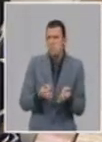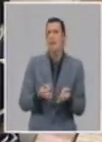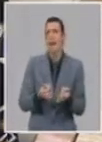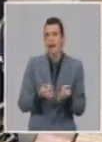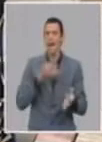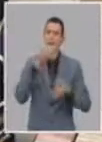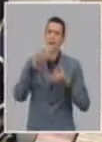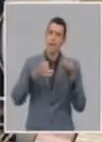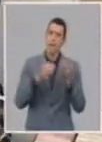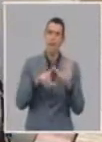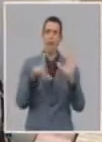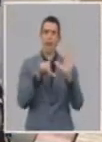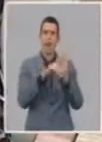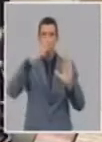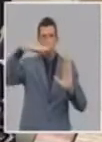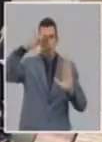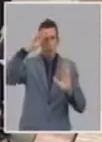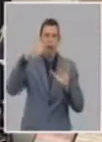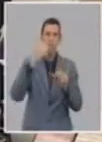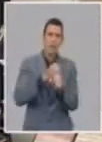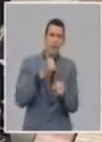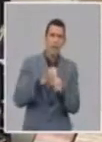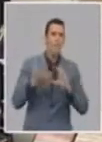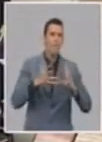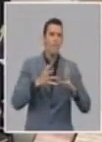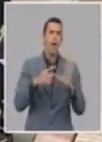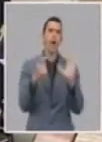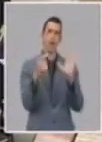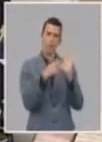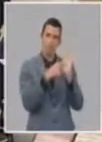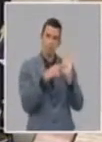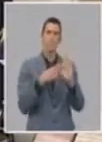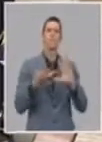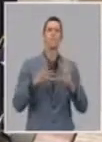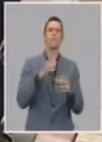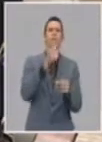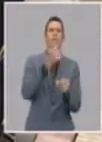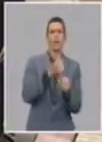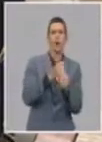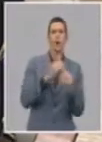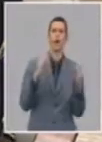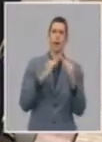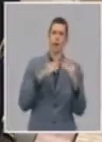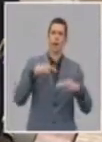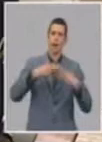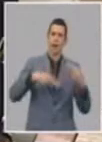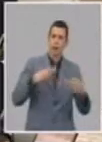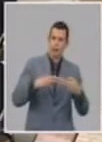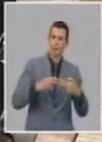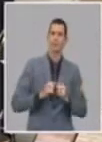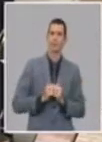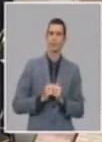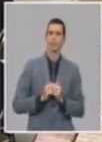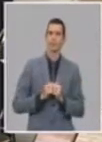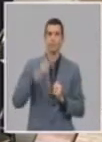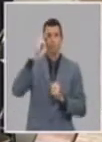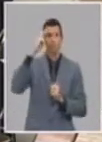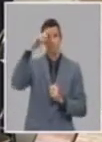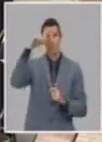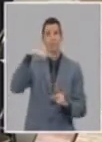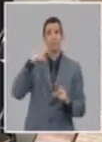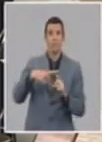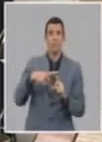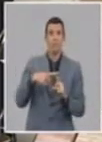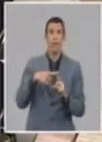cuenta que es el lugar de trabajo se acuerda entre la administración y el trabajador. Y en ese momento hubo un incremento